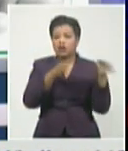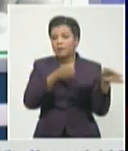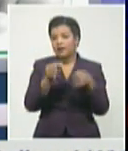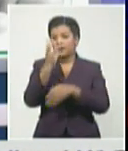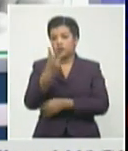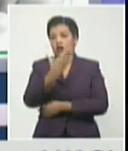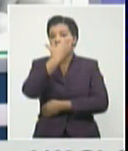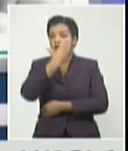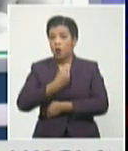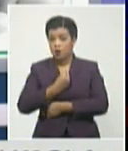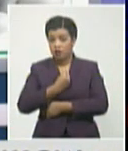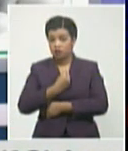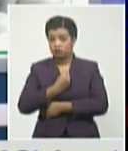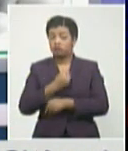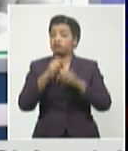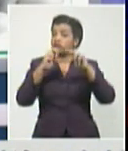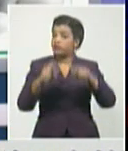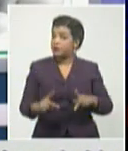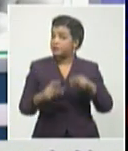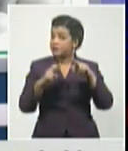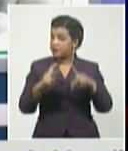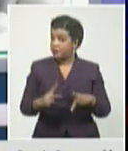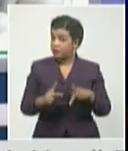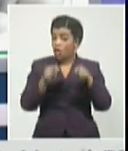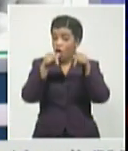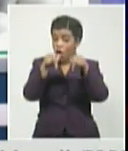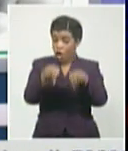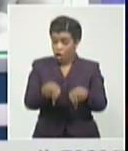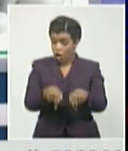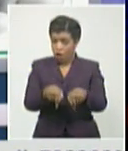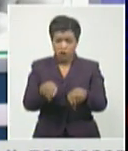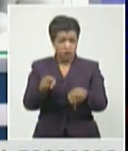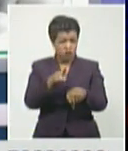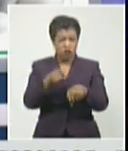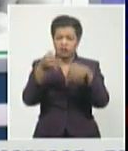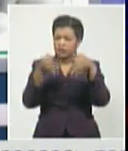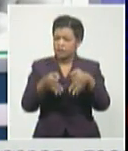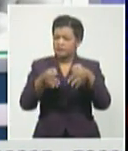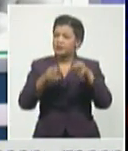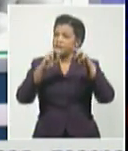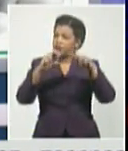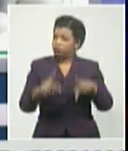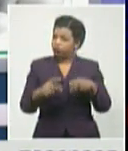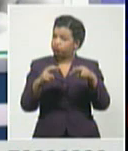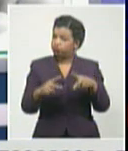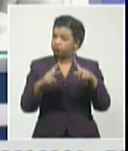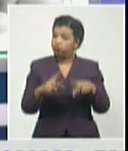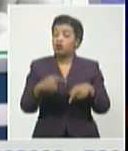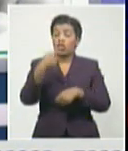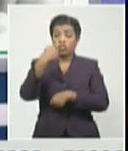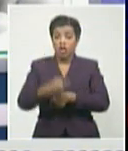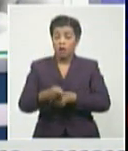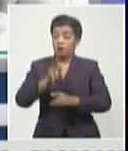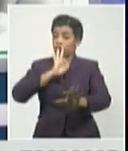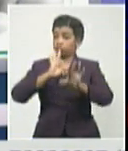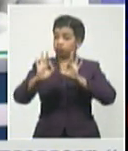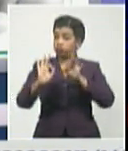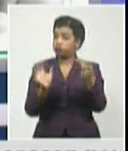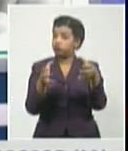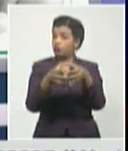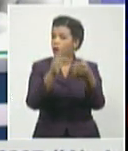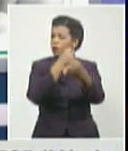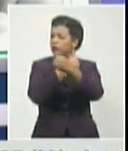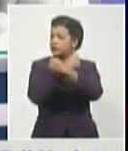en conferencia de prensa no sólo hoy sino en varias jornadas insistía en que sigue siendo un grupo de riesgo